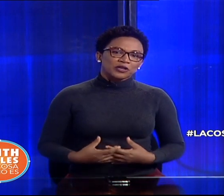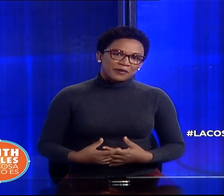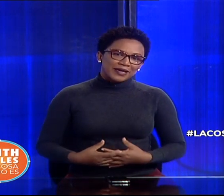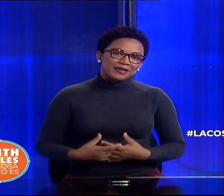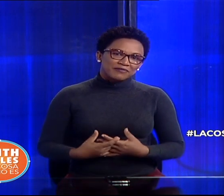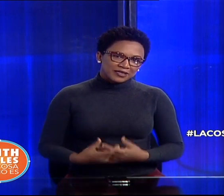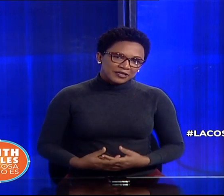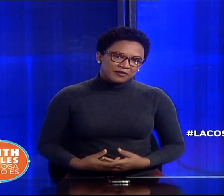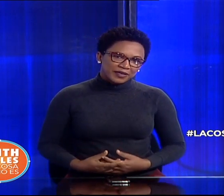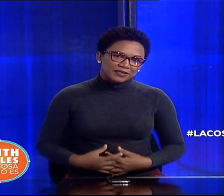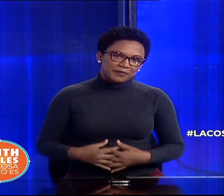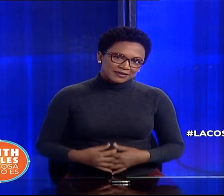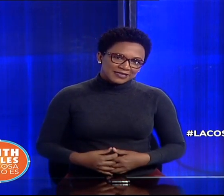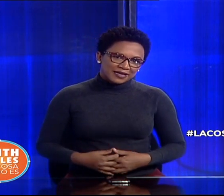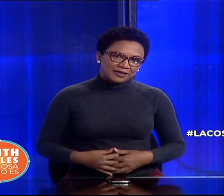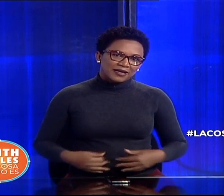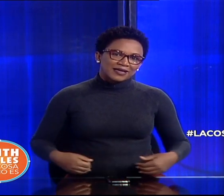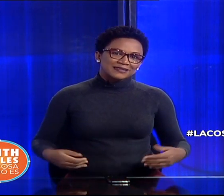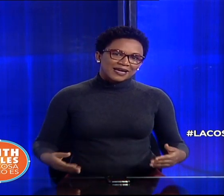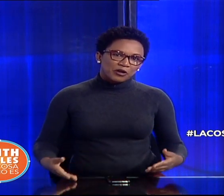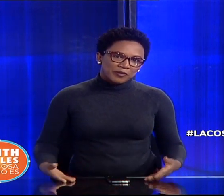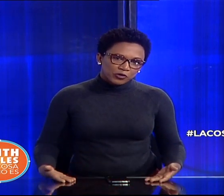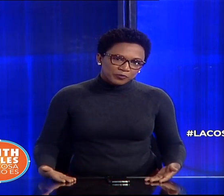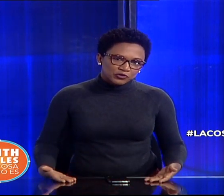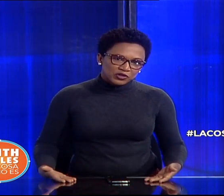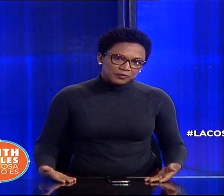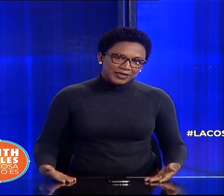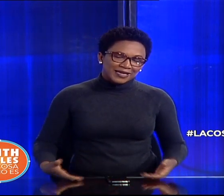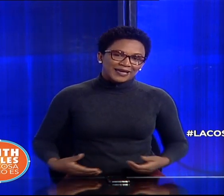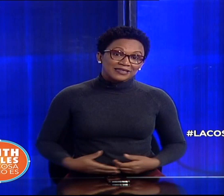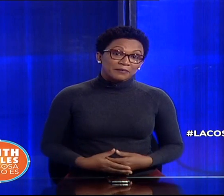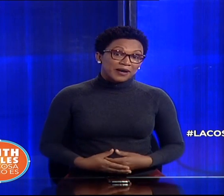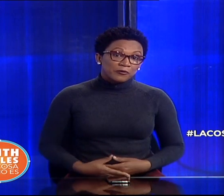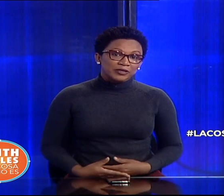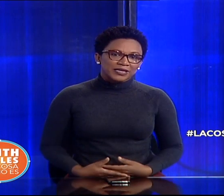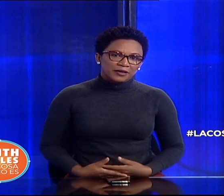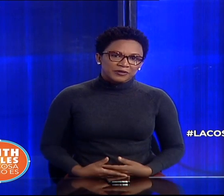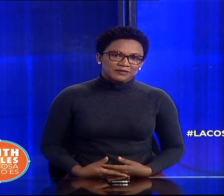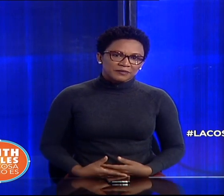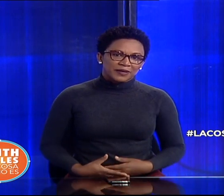del Estado trabajen efectivamente para hacer que se haga lo mejor posible y que la